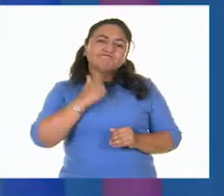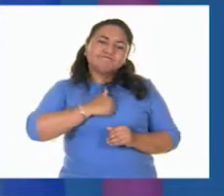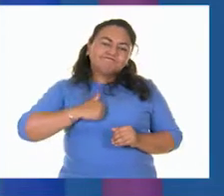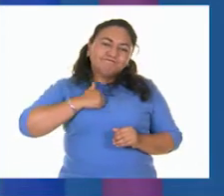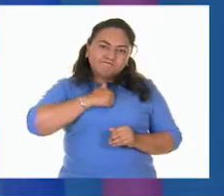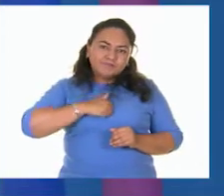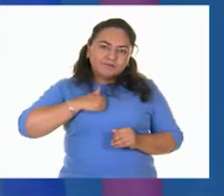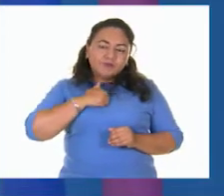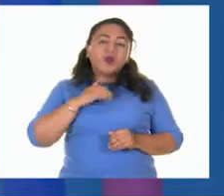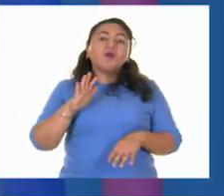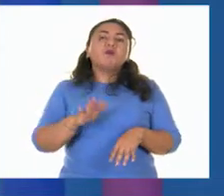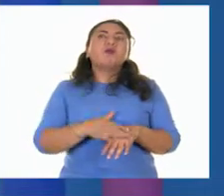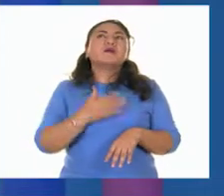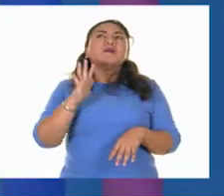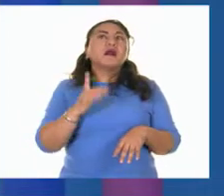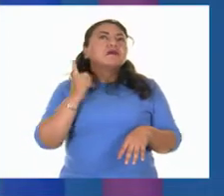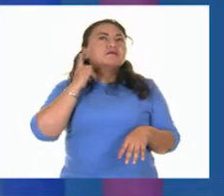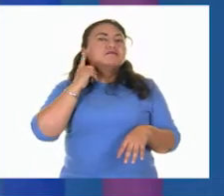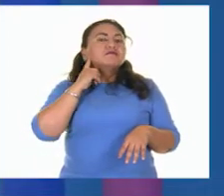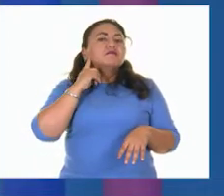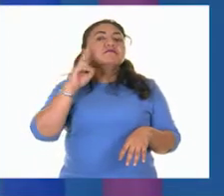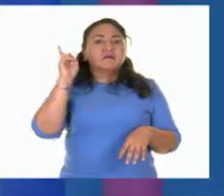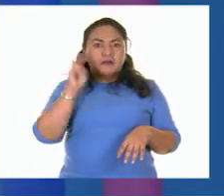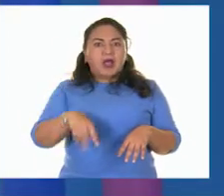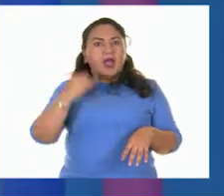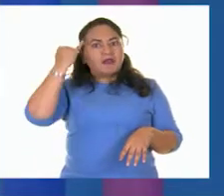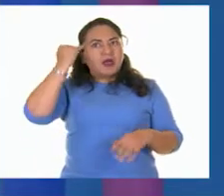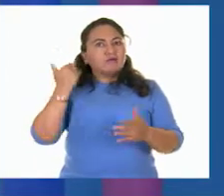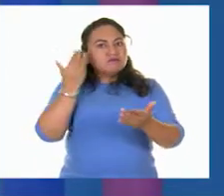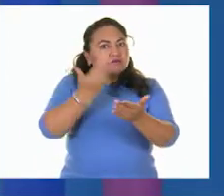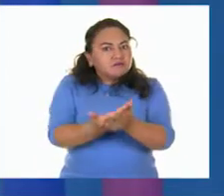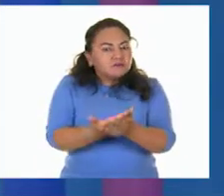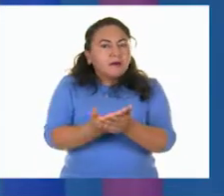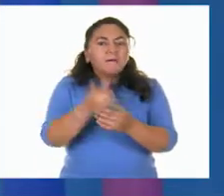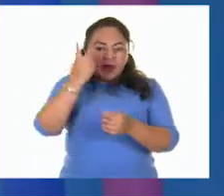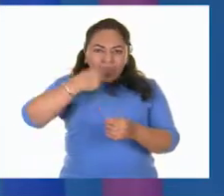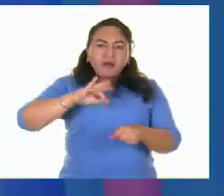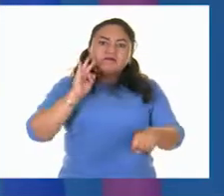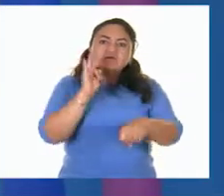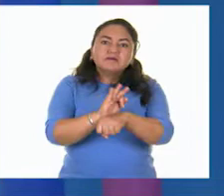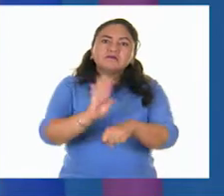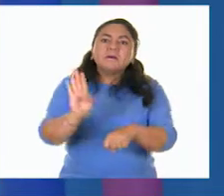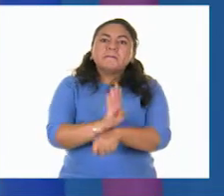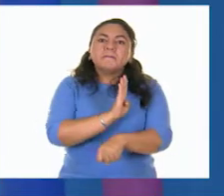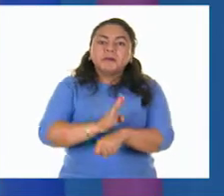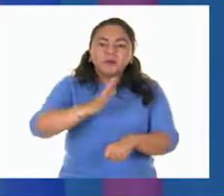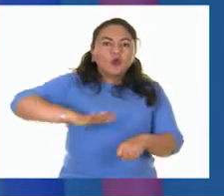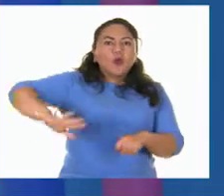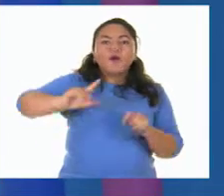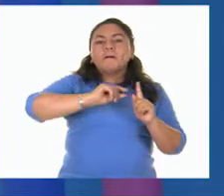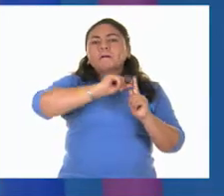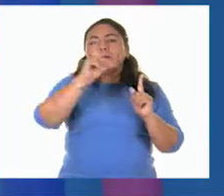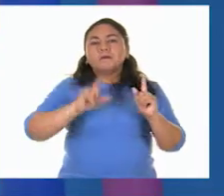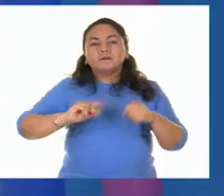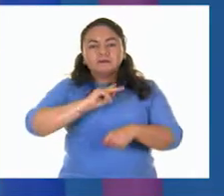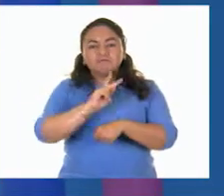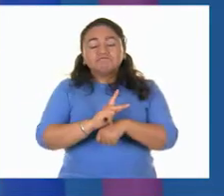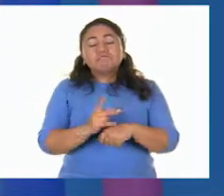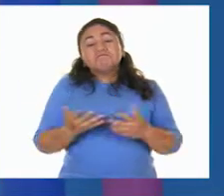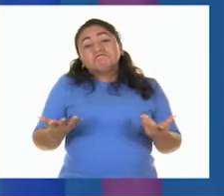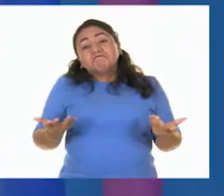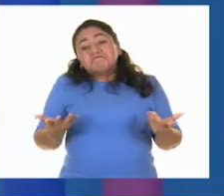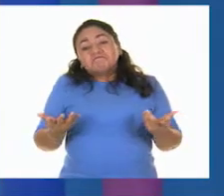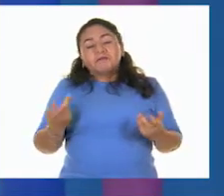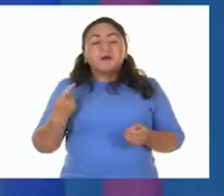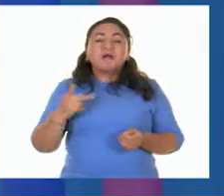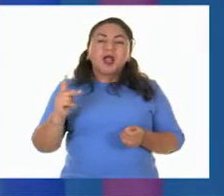lástima, porque suena que en verdad era una iniciativa con mucho potencial para traer beneficios para el país. Pero bueno,